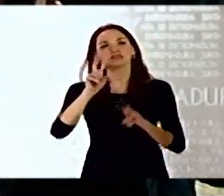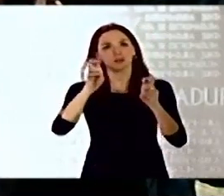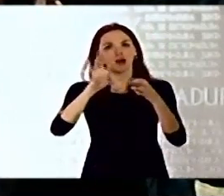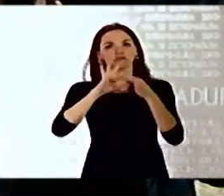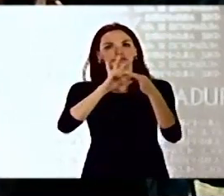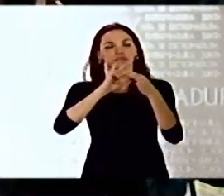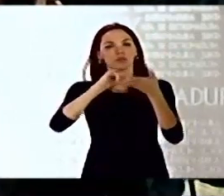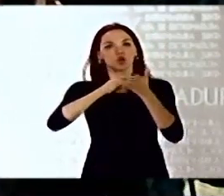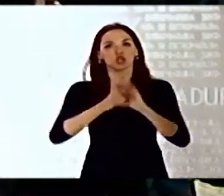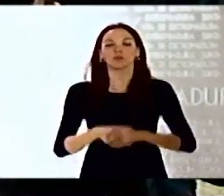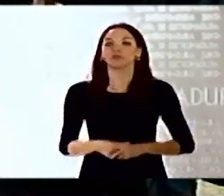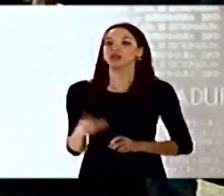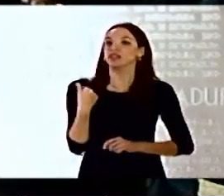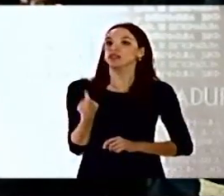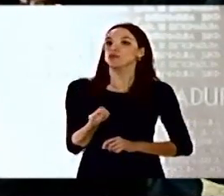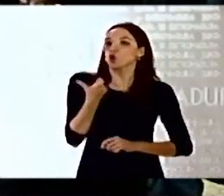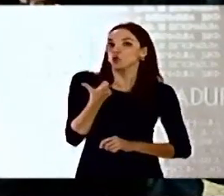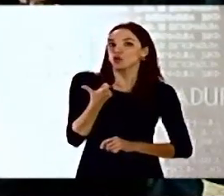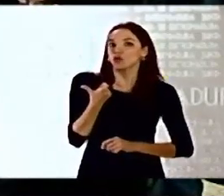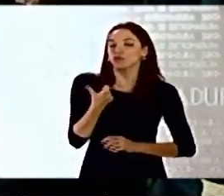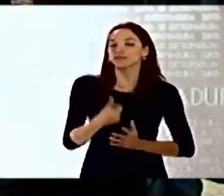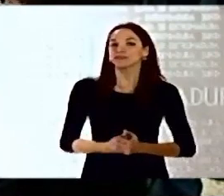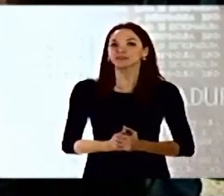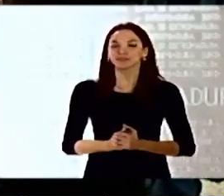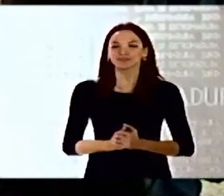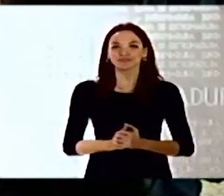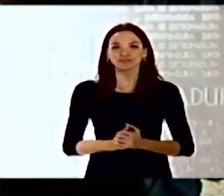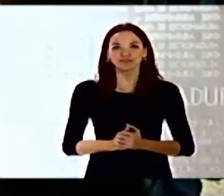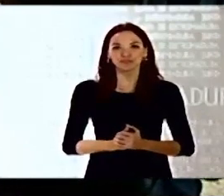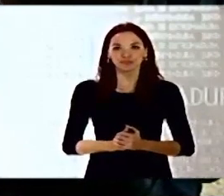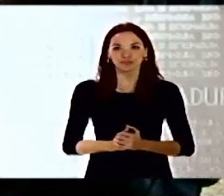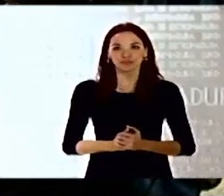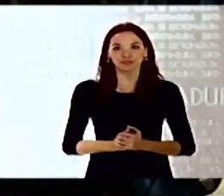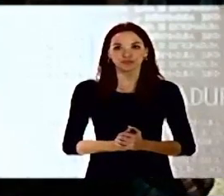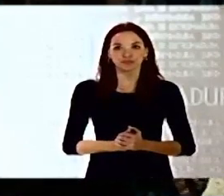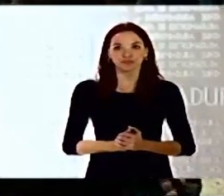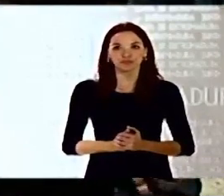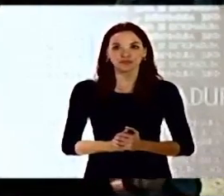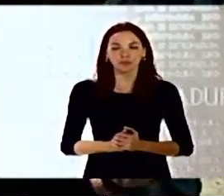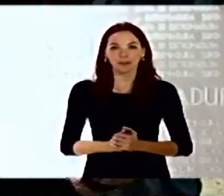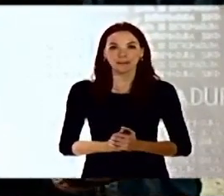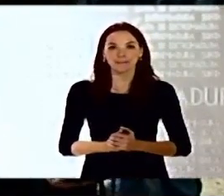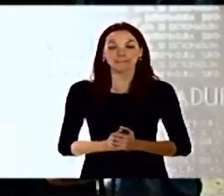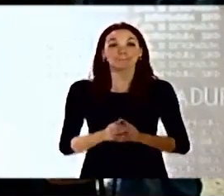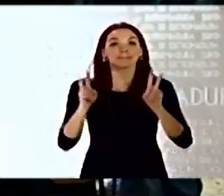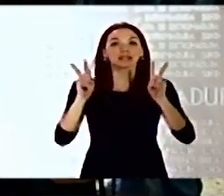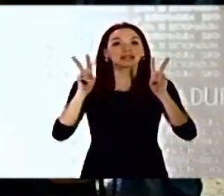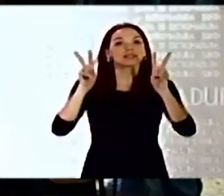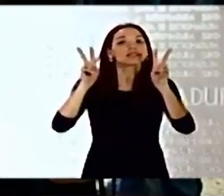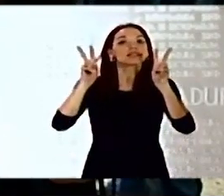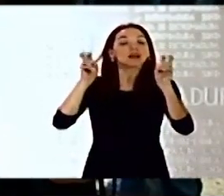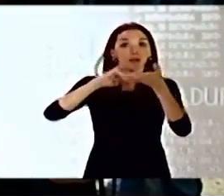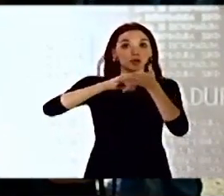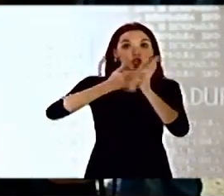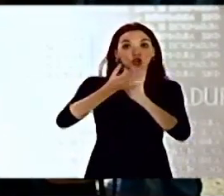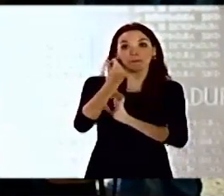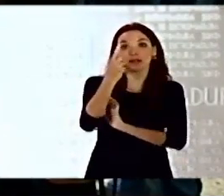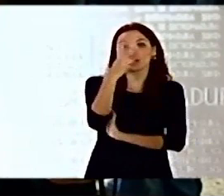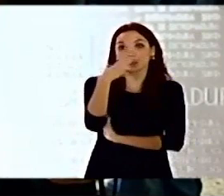Y hace poco hemos visto... Aquí. nada. Es respecto a este proyecto de 1.200 hectáreas de